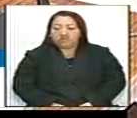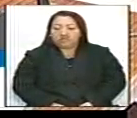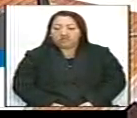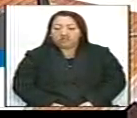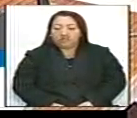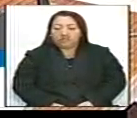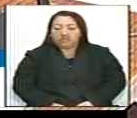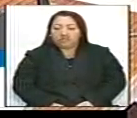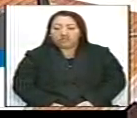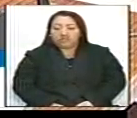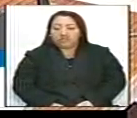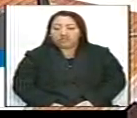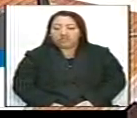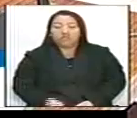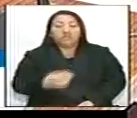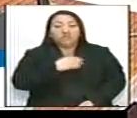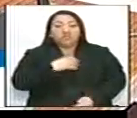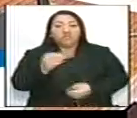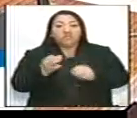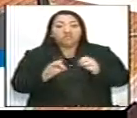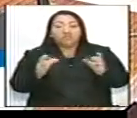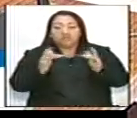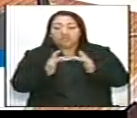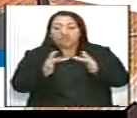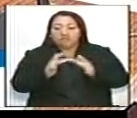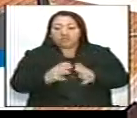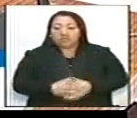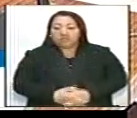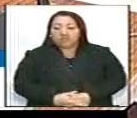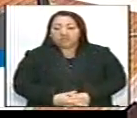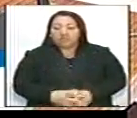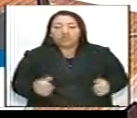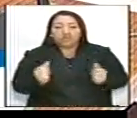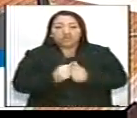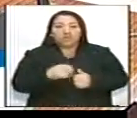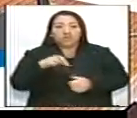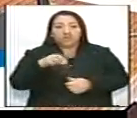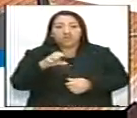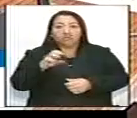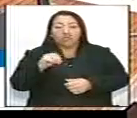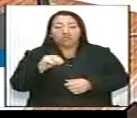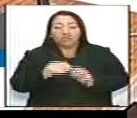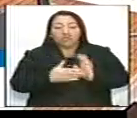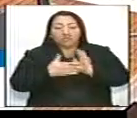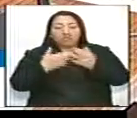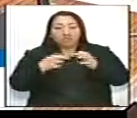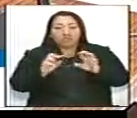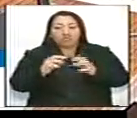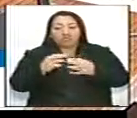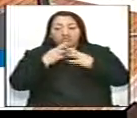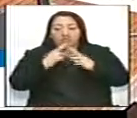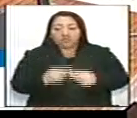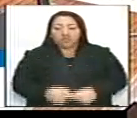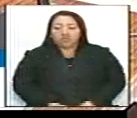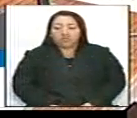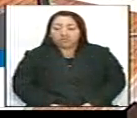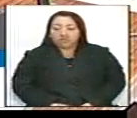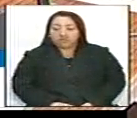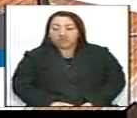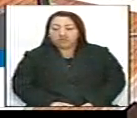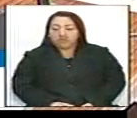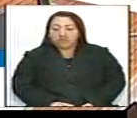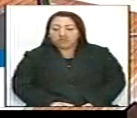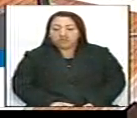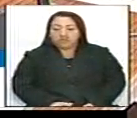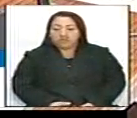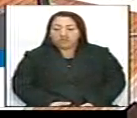revisa y en coordinación, conjuntamente con PCM, se publican los resultados, ¿no?